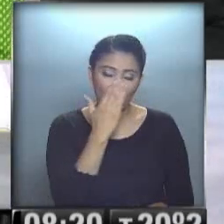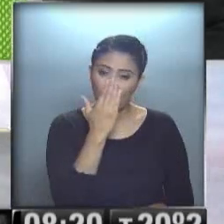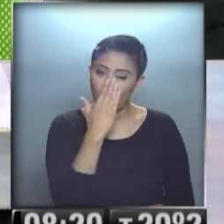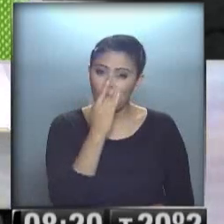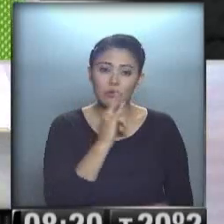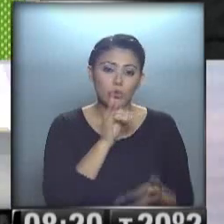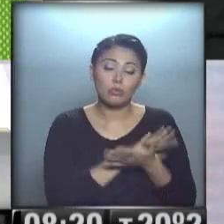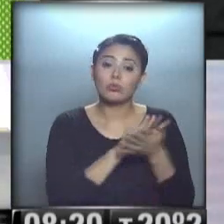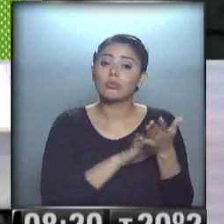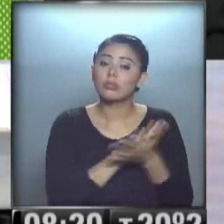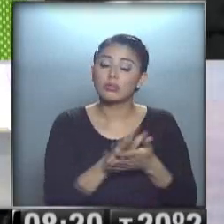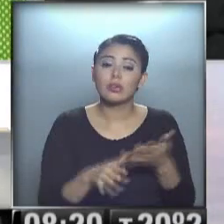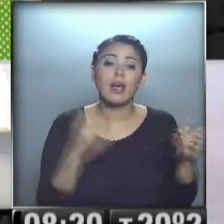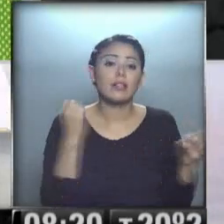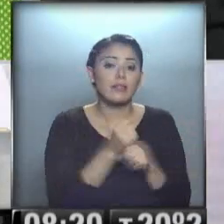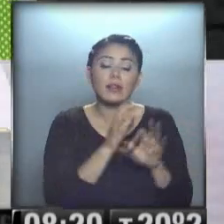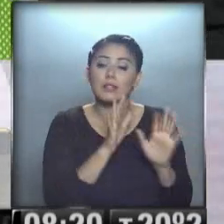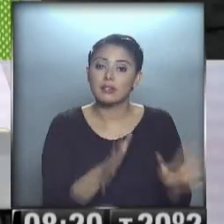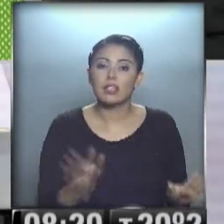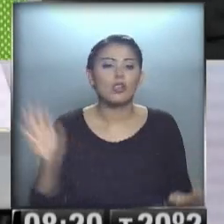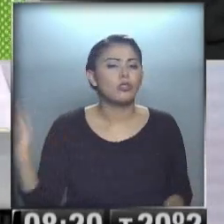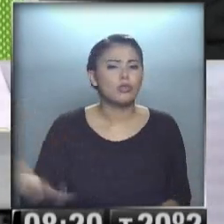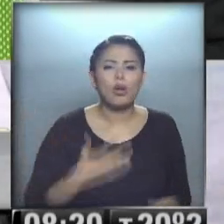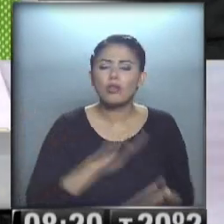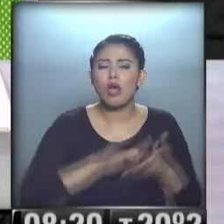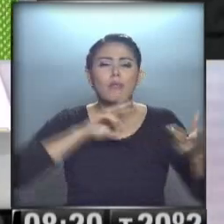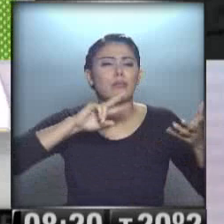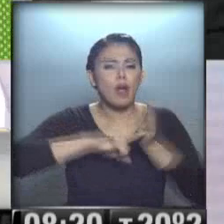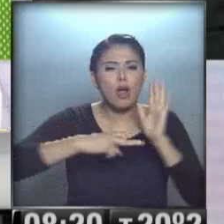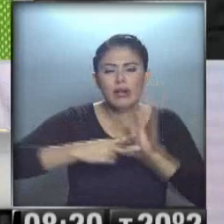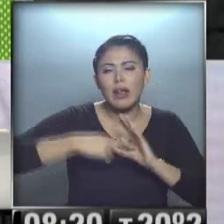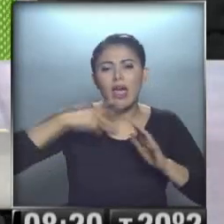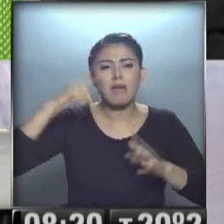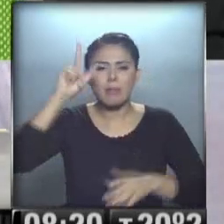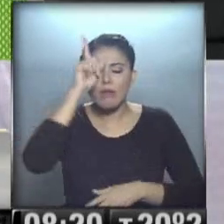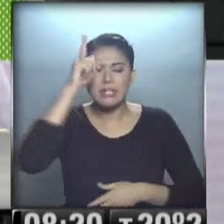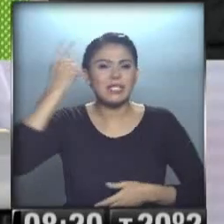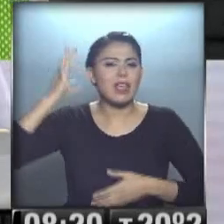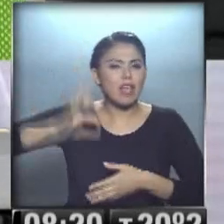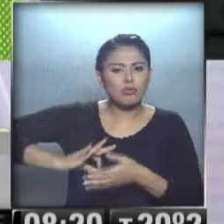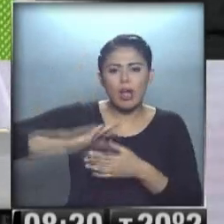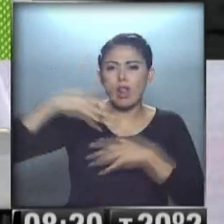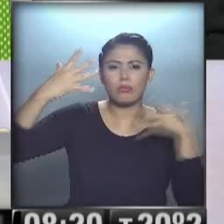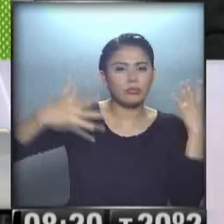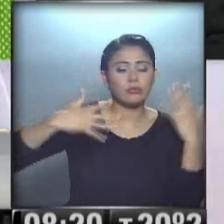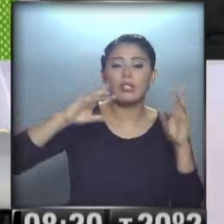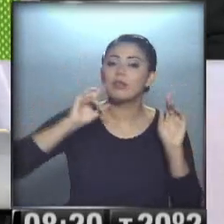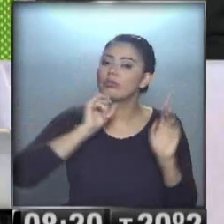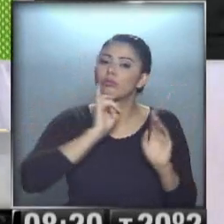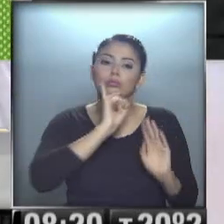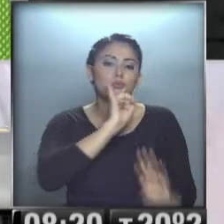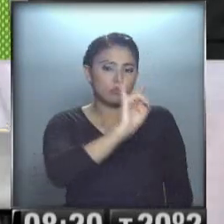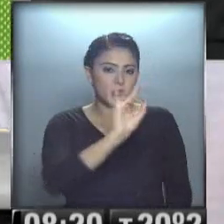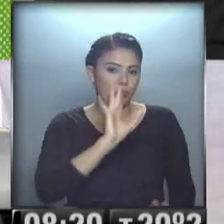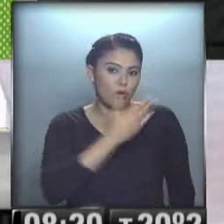que deberá actuar en ese plano y todo lo que tiene que ver con el conflicto salarial con la policía también es de exclusivo resorte